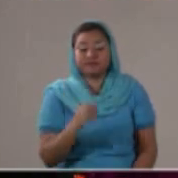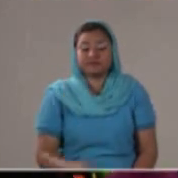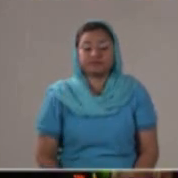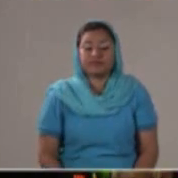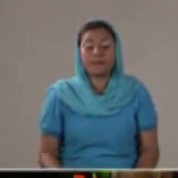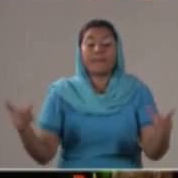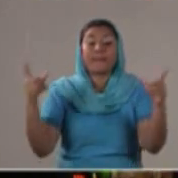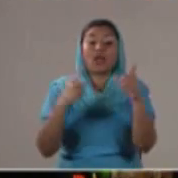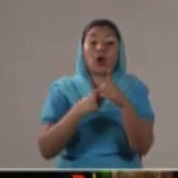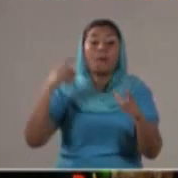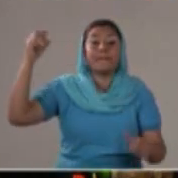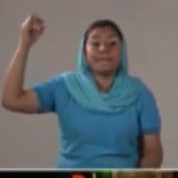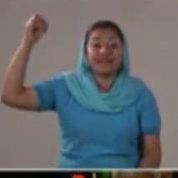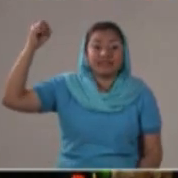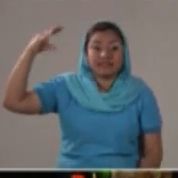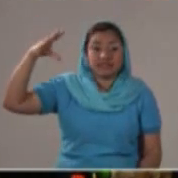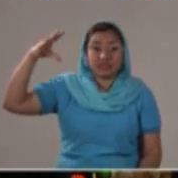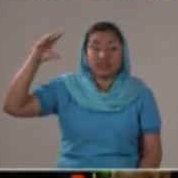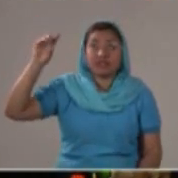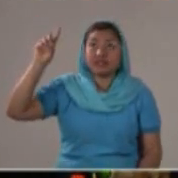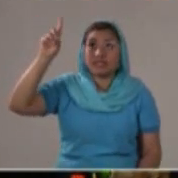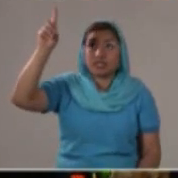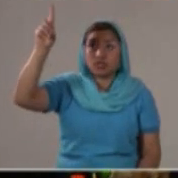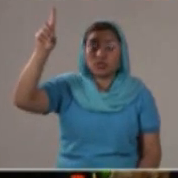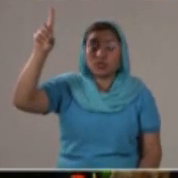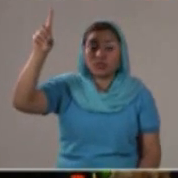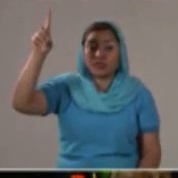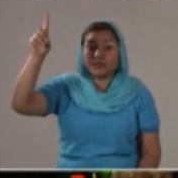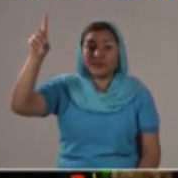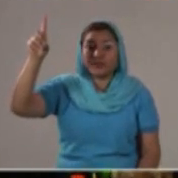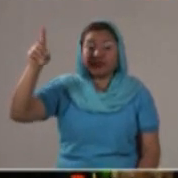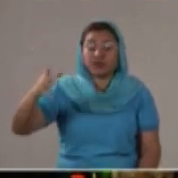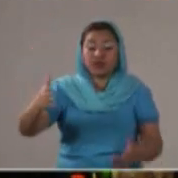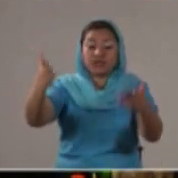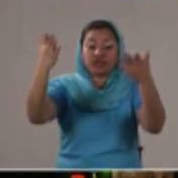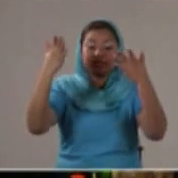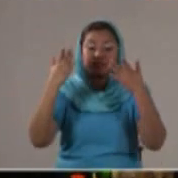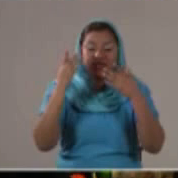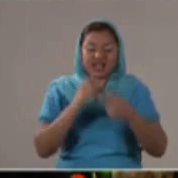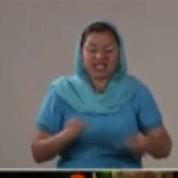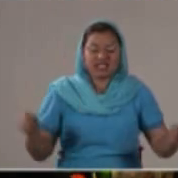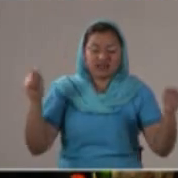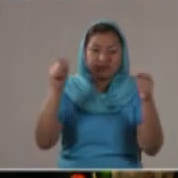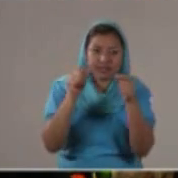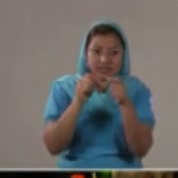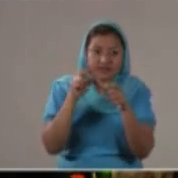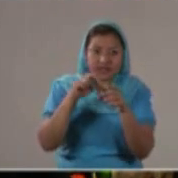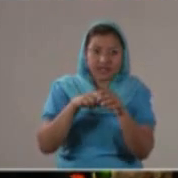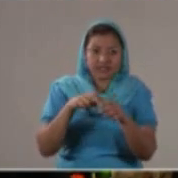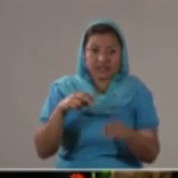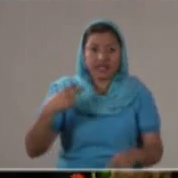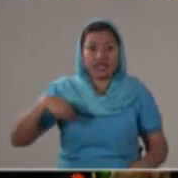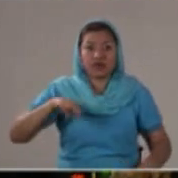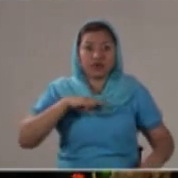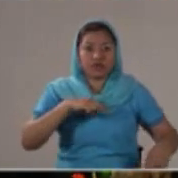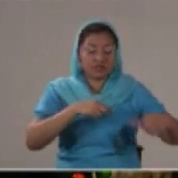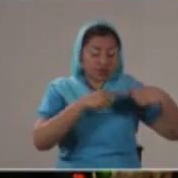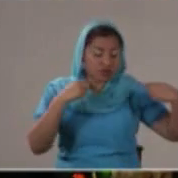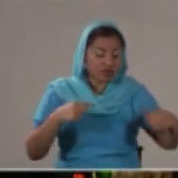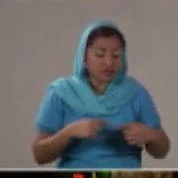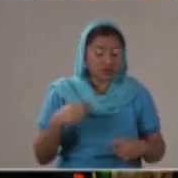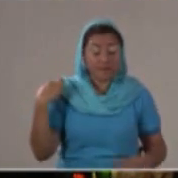con bendiciones que tú habrás de poner específicas en nuestro corazón para personas